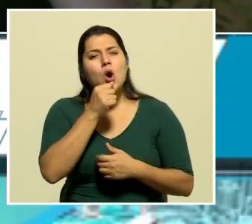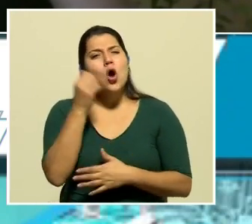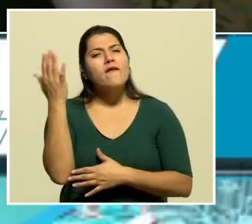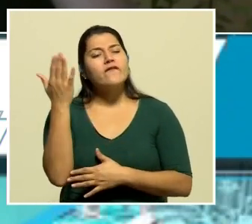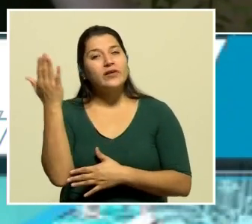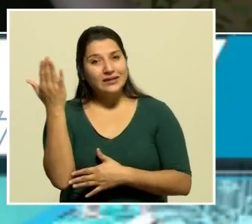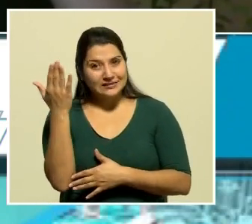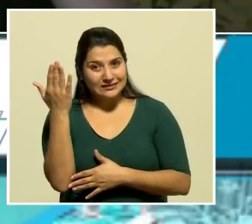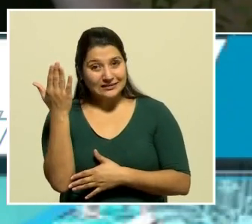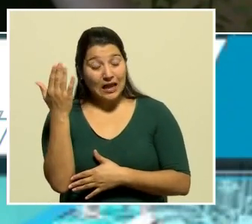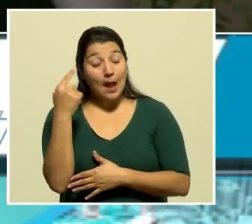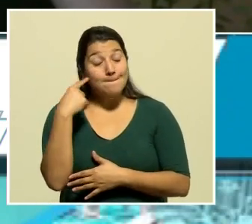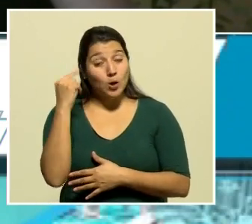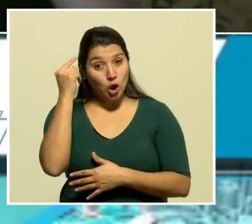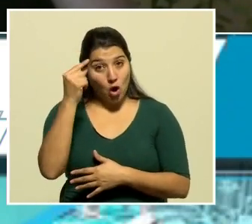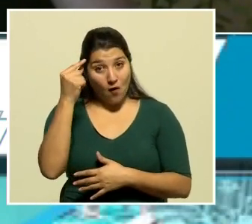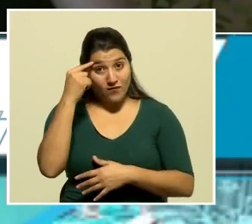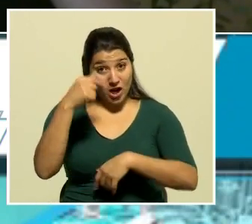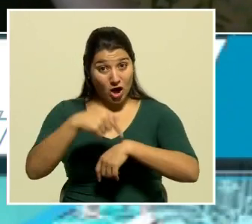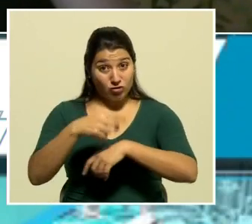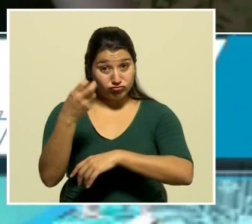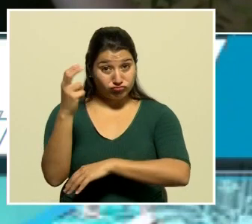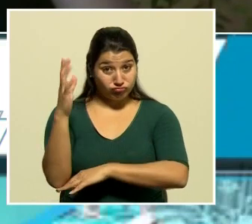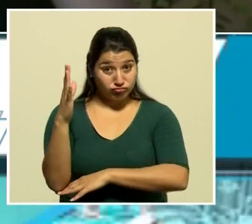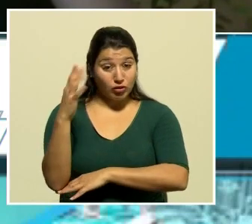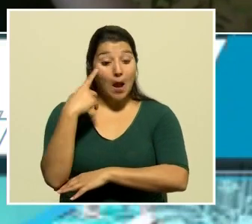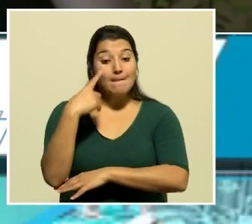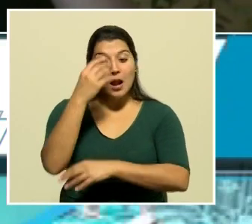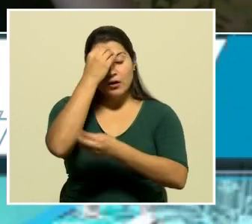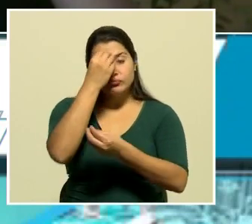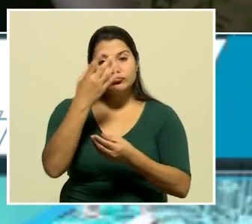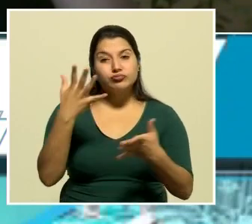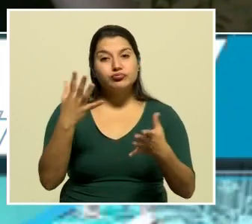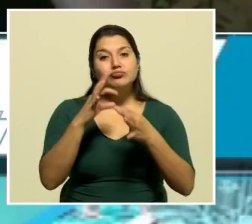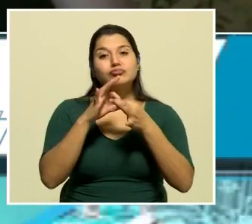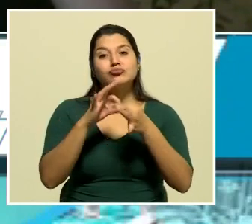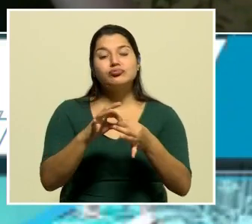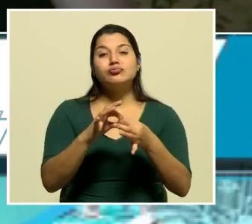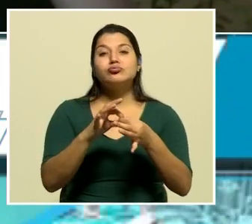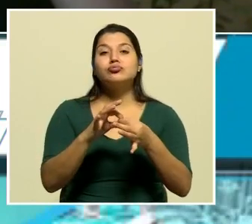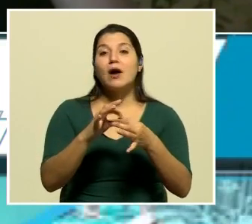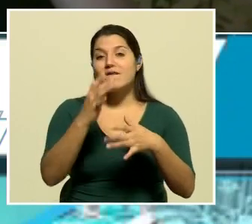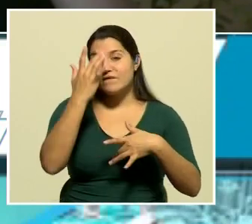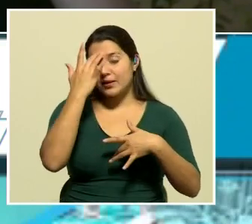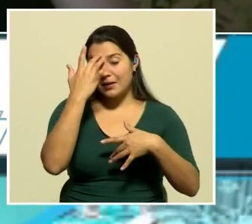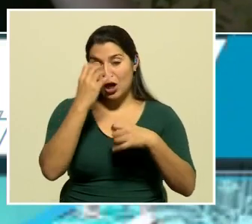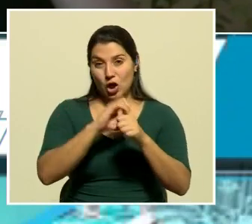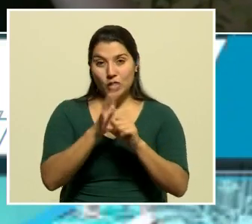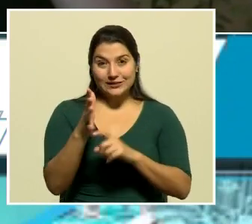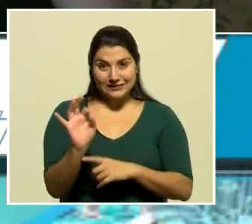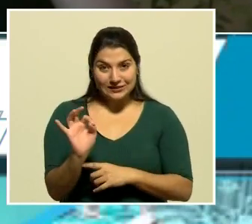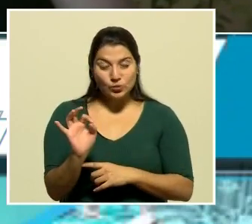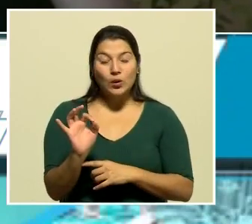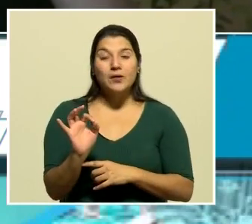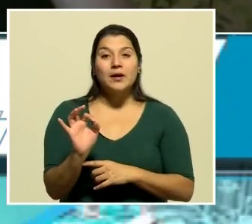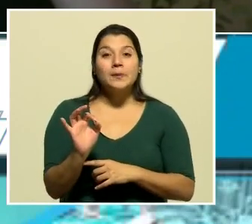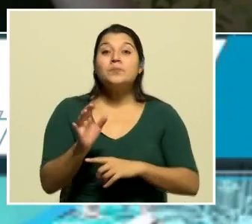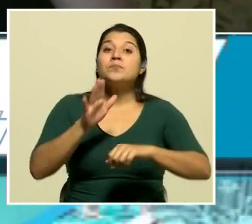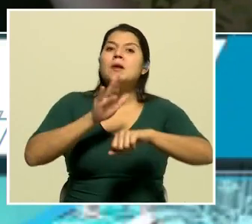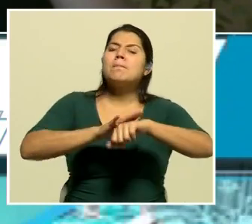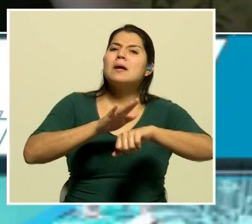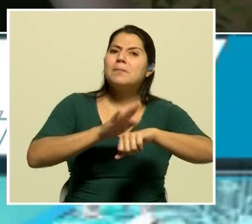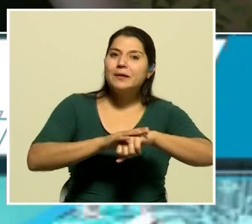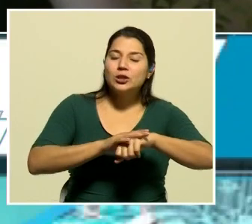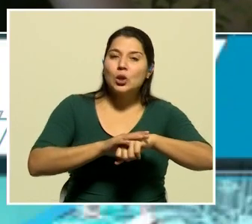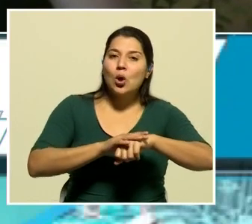de prensa de mediodía para el reporte epidemiológico permitió ver